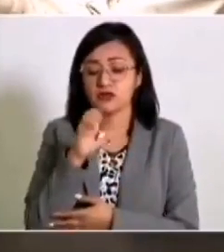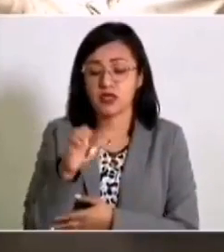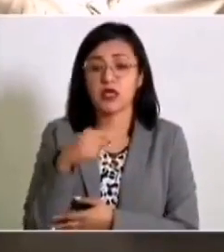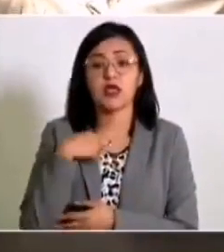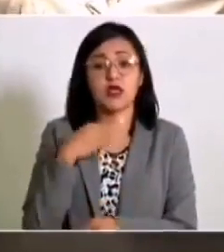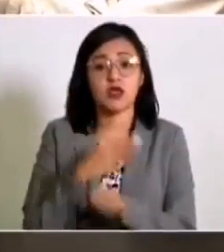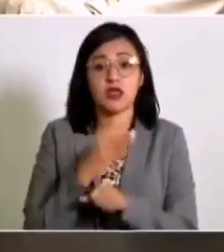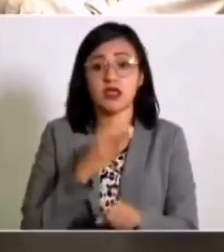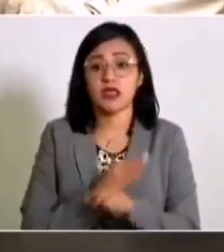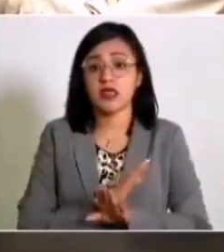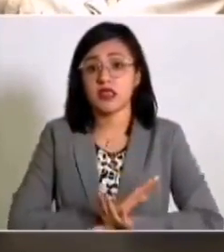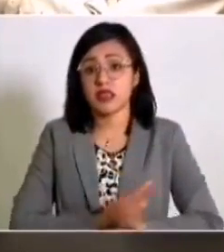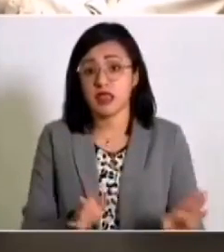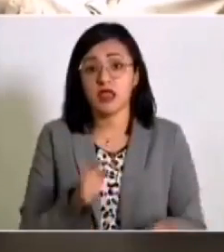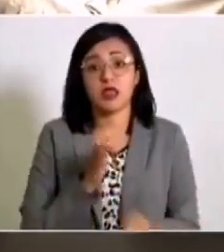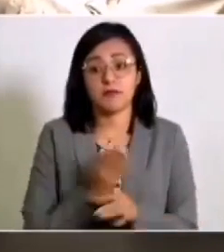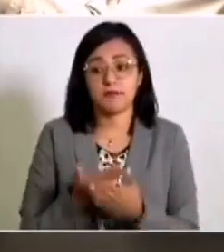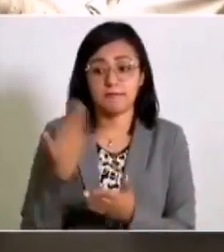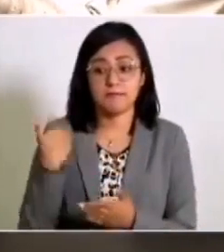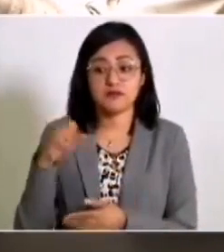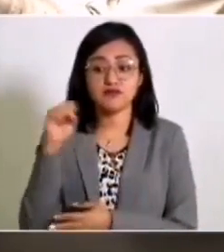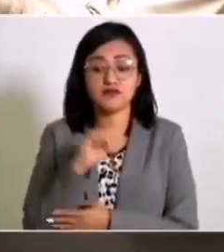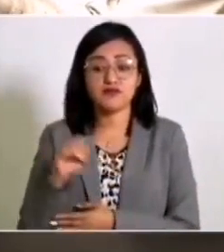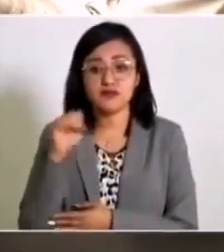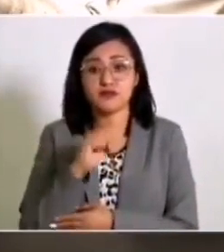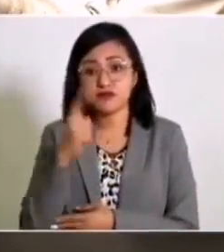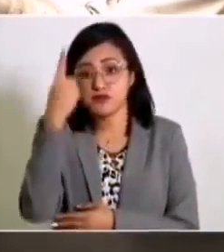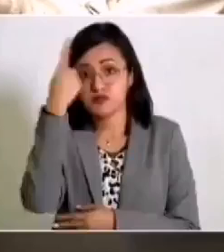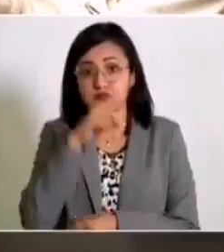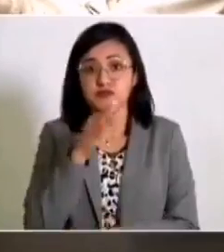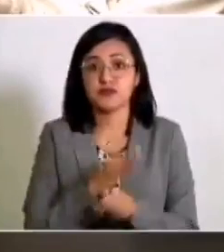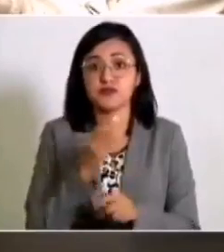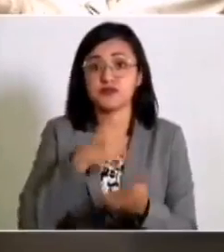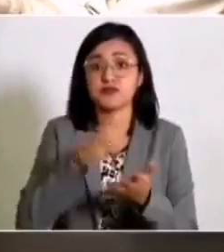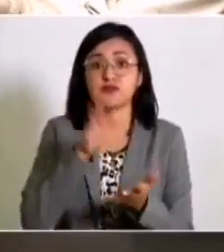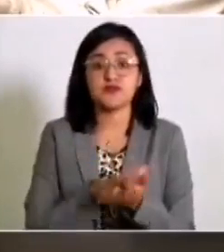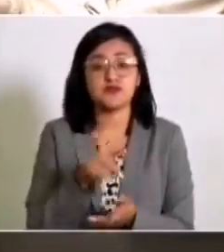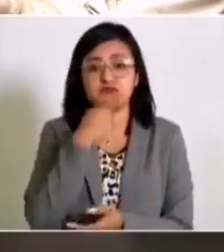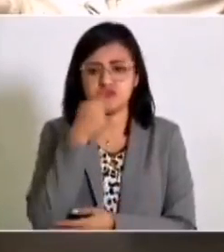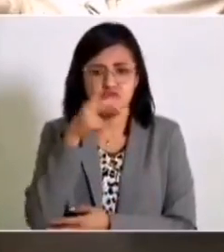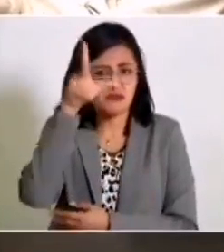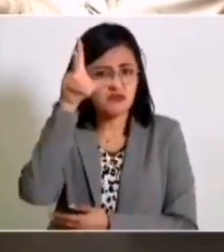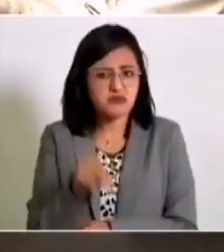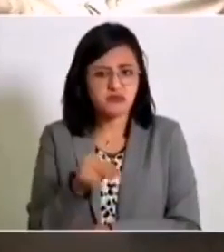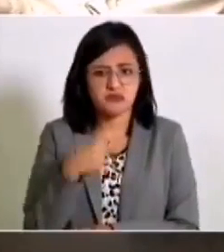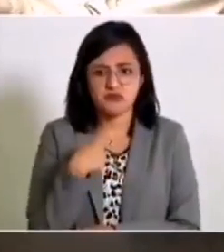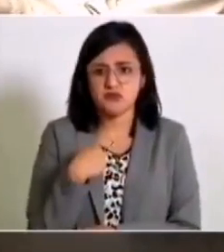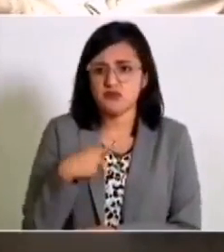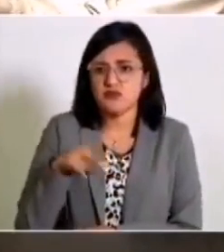que ya ratificó el mismo el sábado, para establecer su negativa